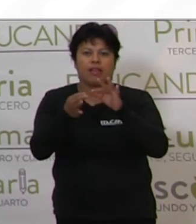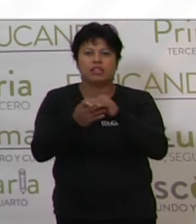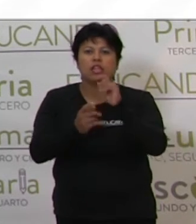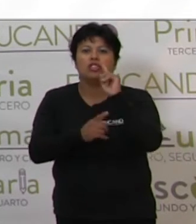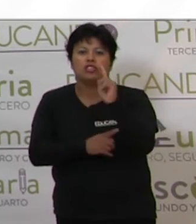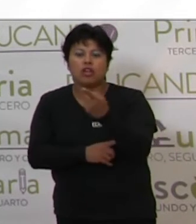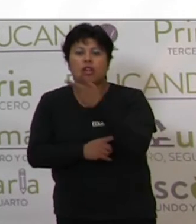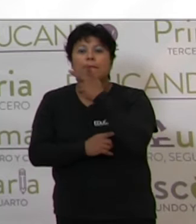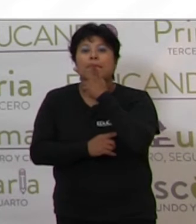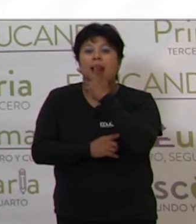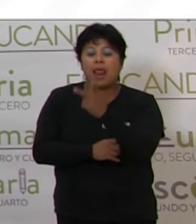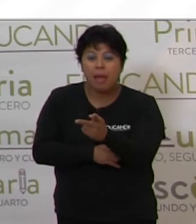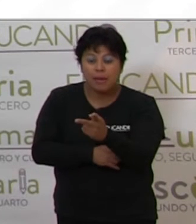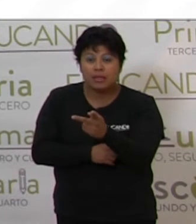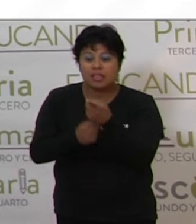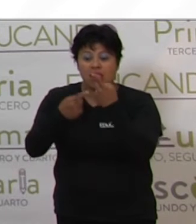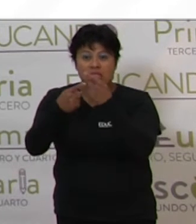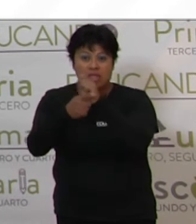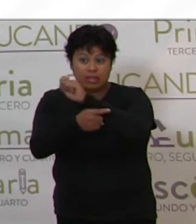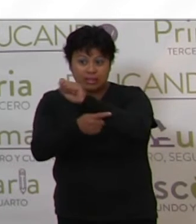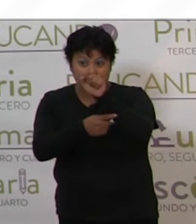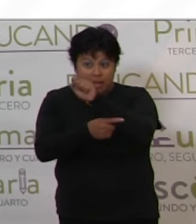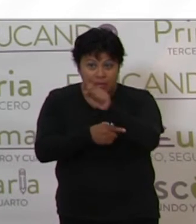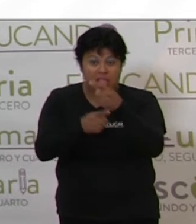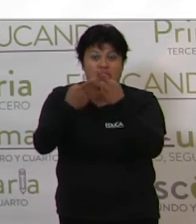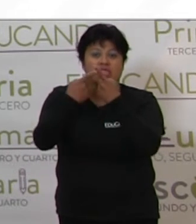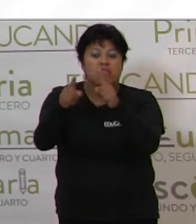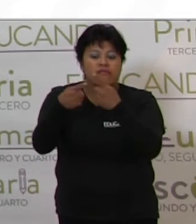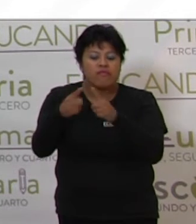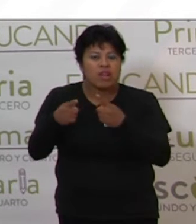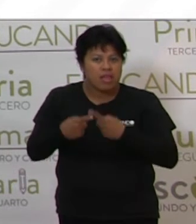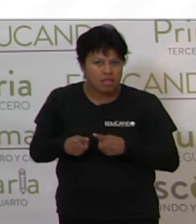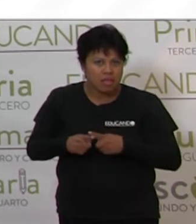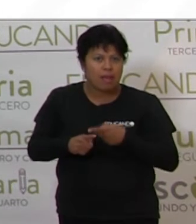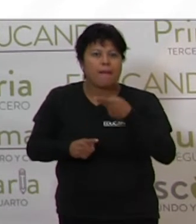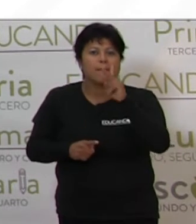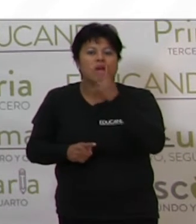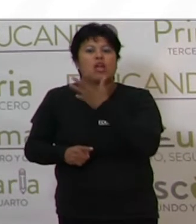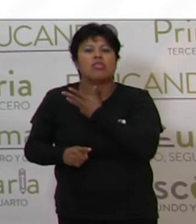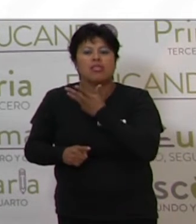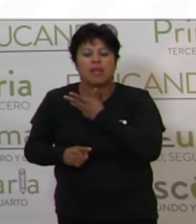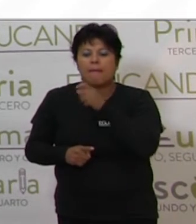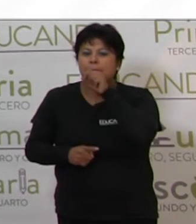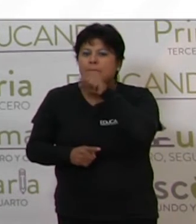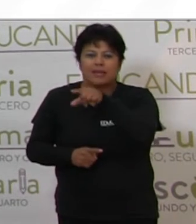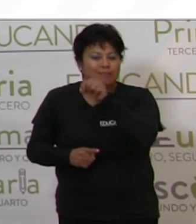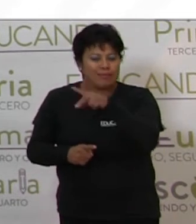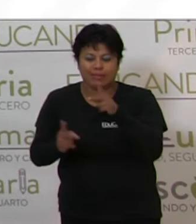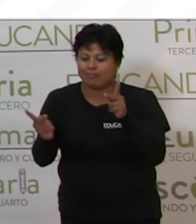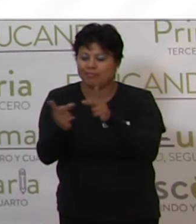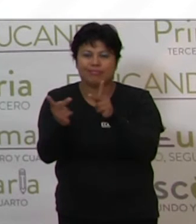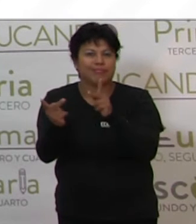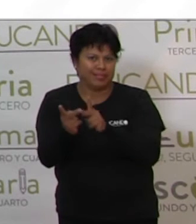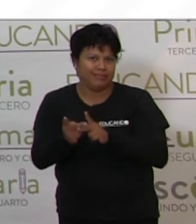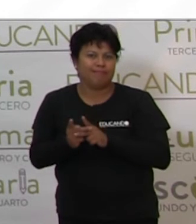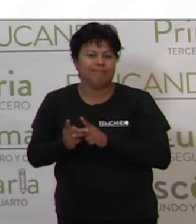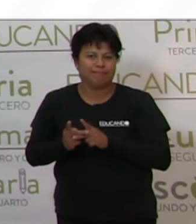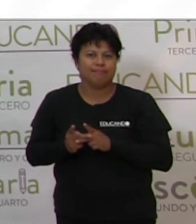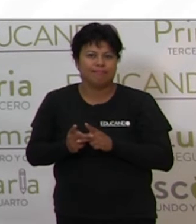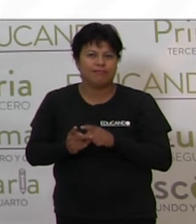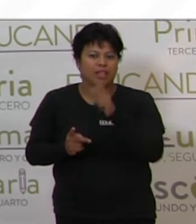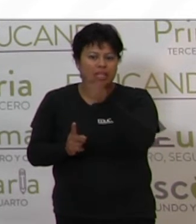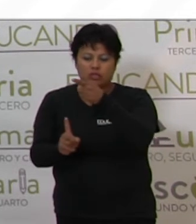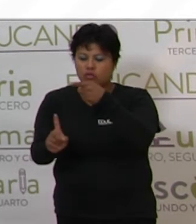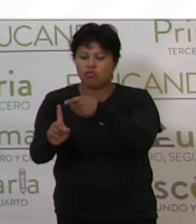las palabras que se escriben diferente, pero que tienen el mismo significado.